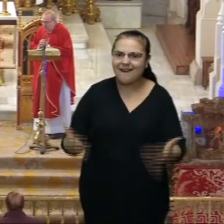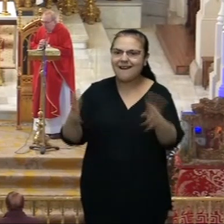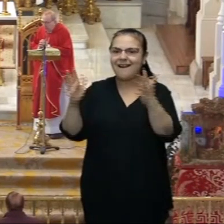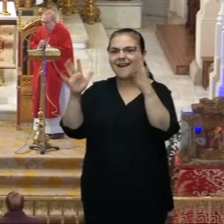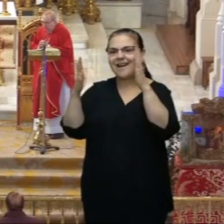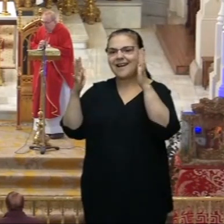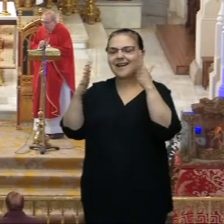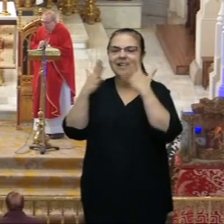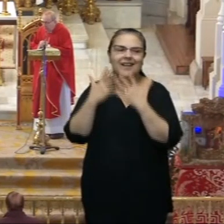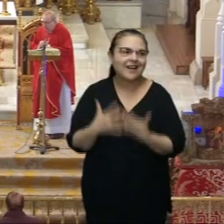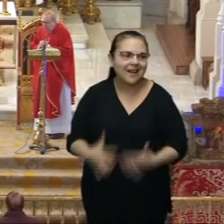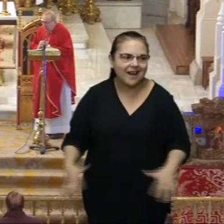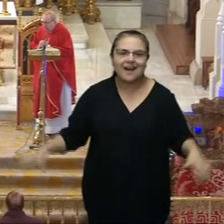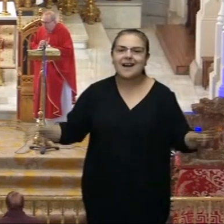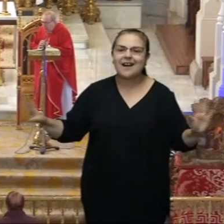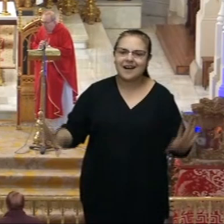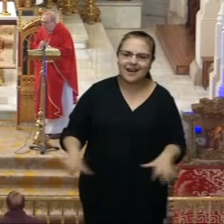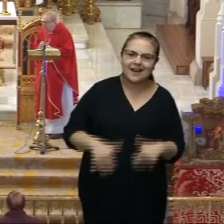aleluya,